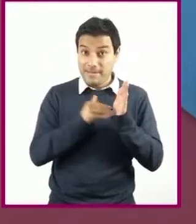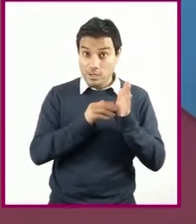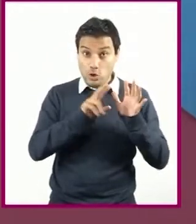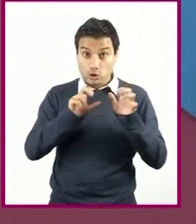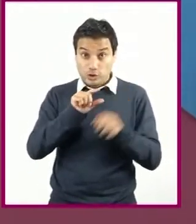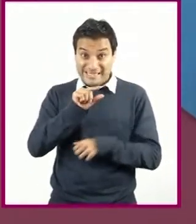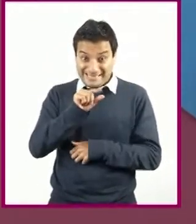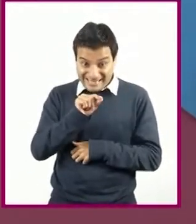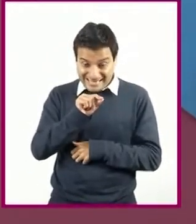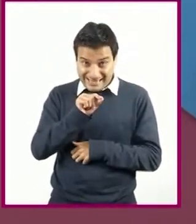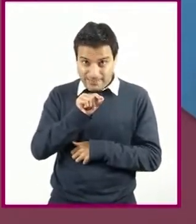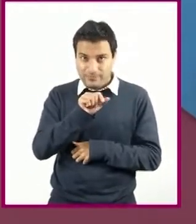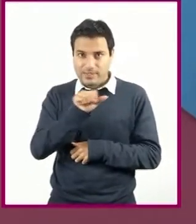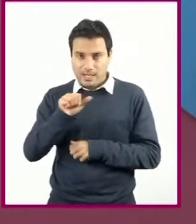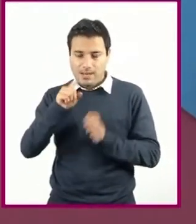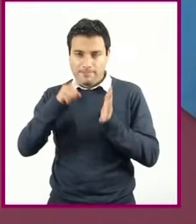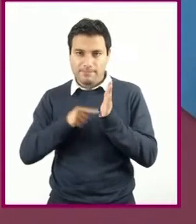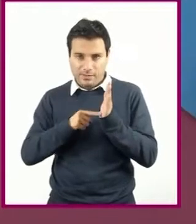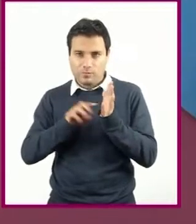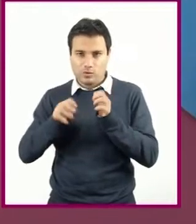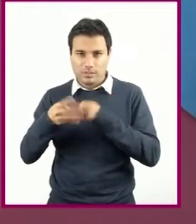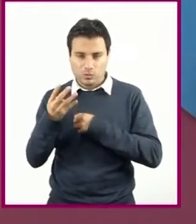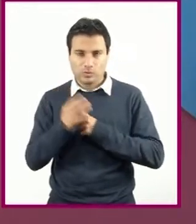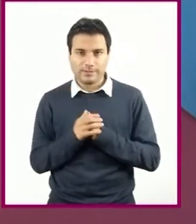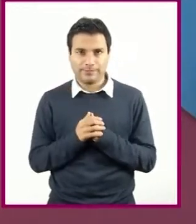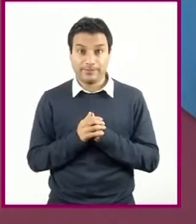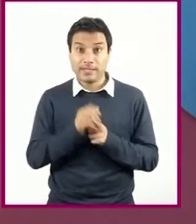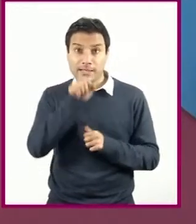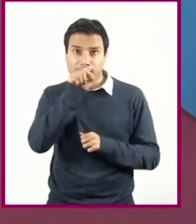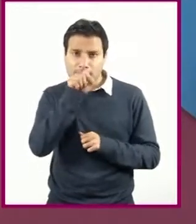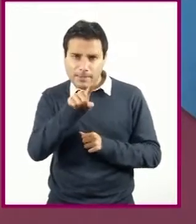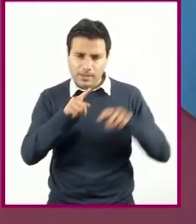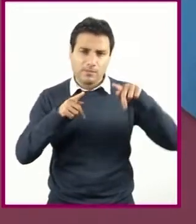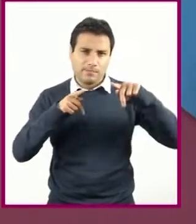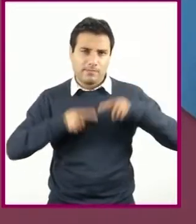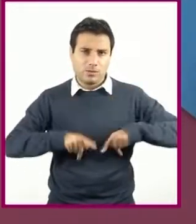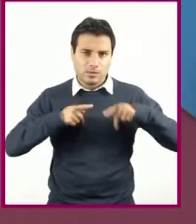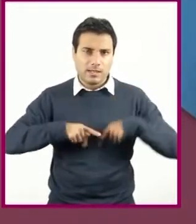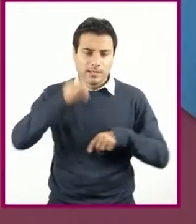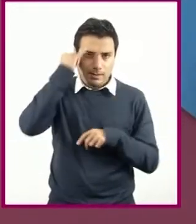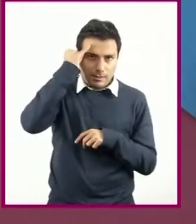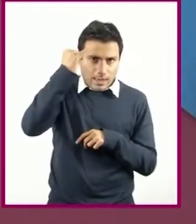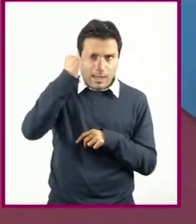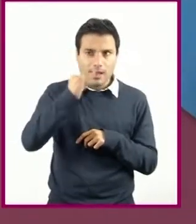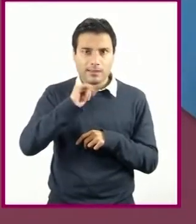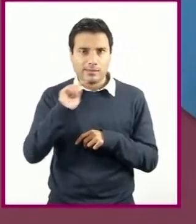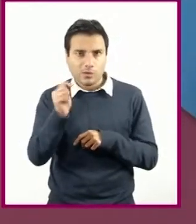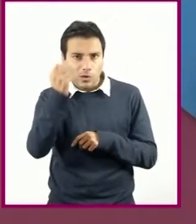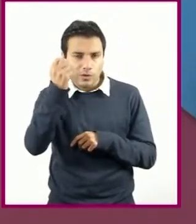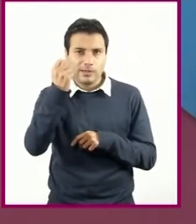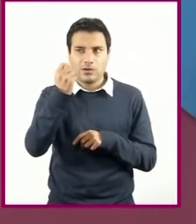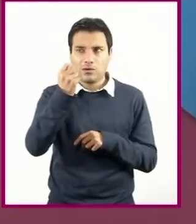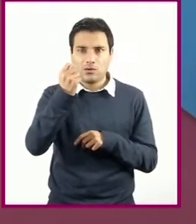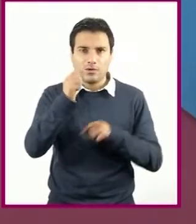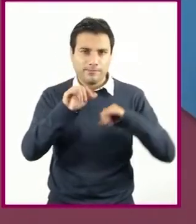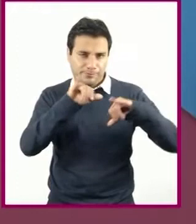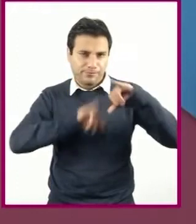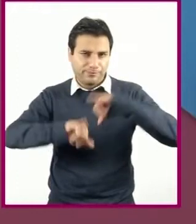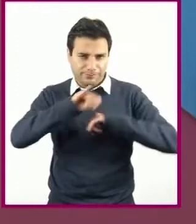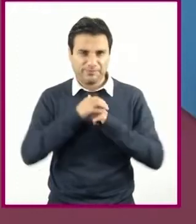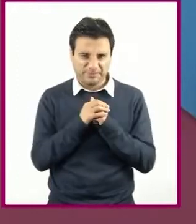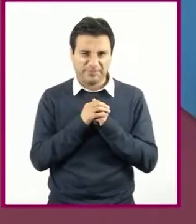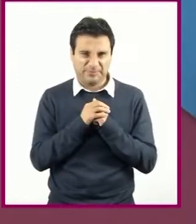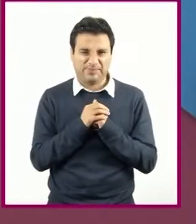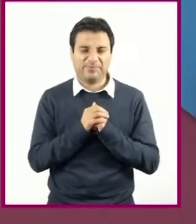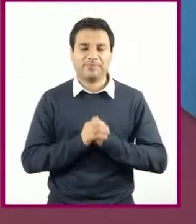1870 hasta 1914. Junto con los inventos tecnológicos científicos más importantes de la segunda mitad